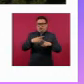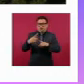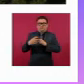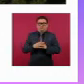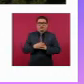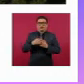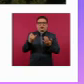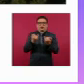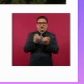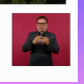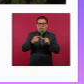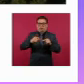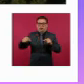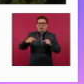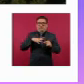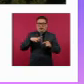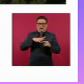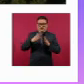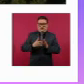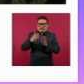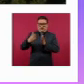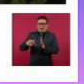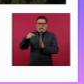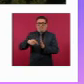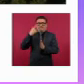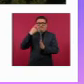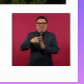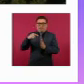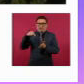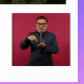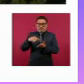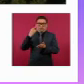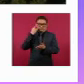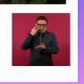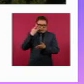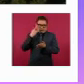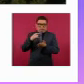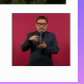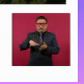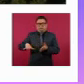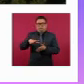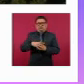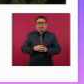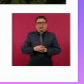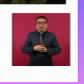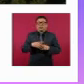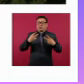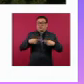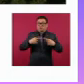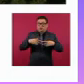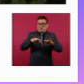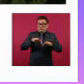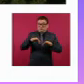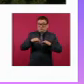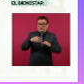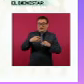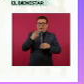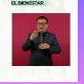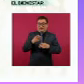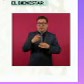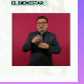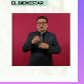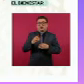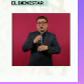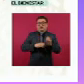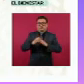estación de Campeche, que permitirá el acceso de la histórica capital del estado. En cuanto a empleos, la obra del Tren Maya en el